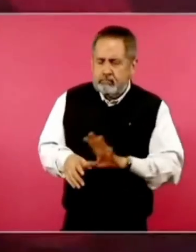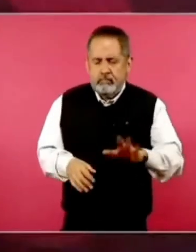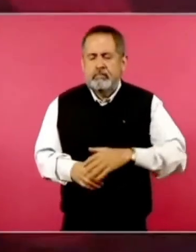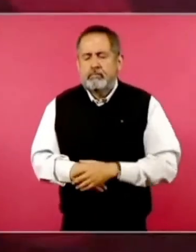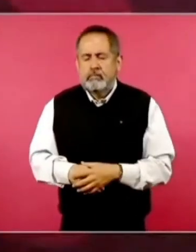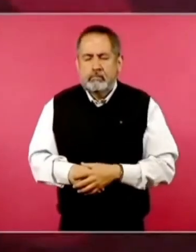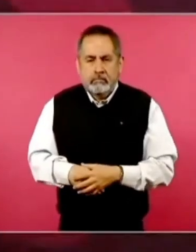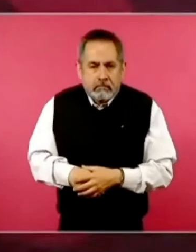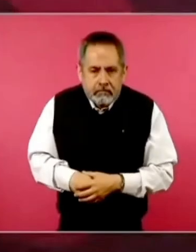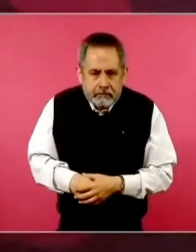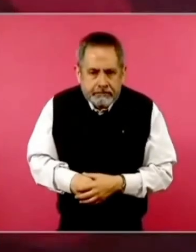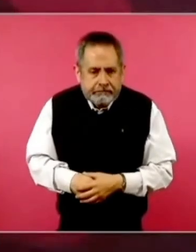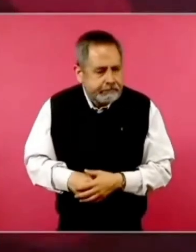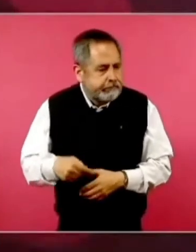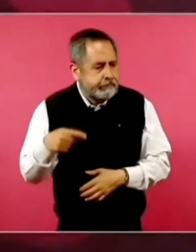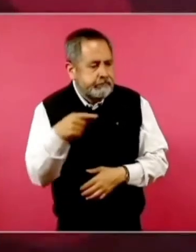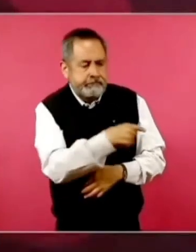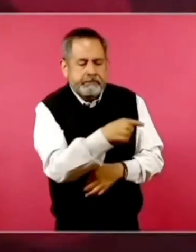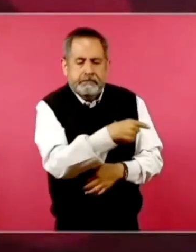mi decreto